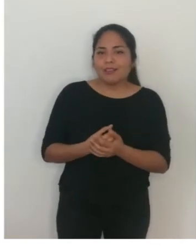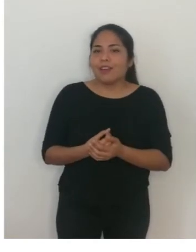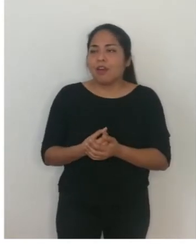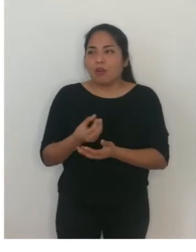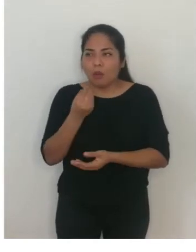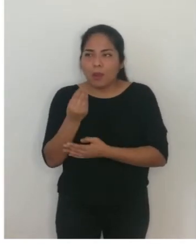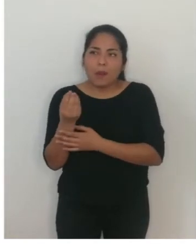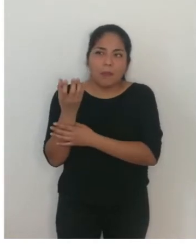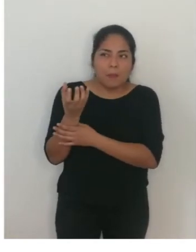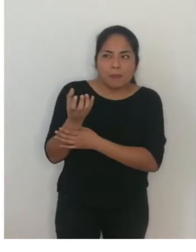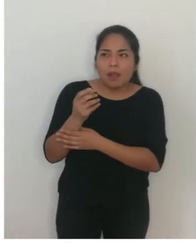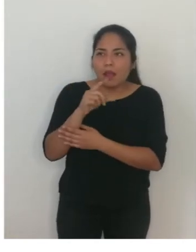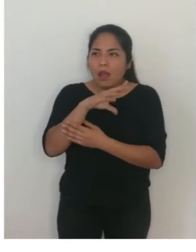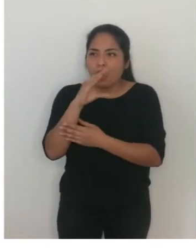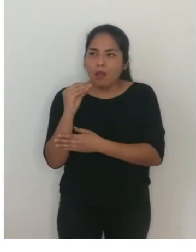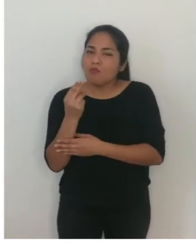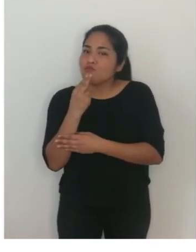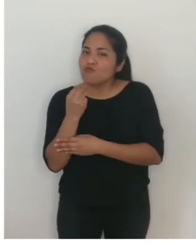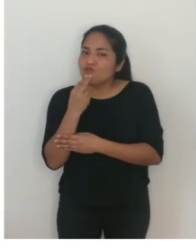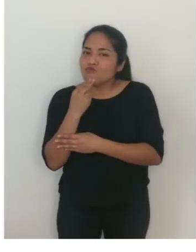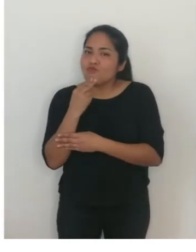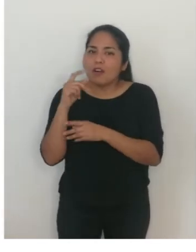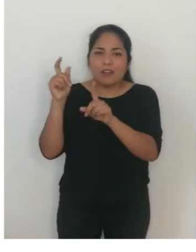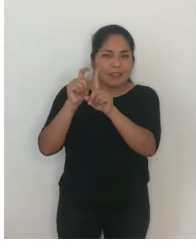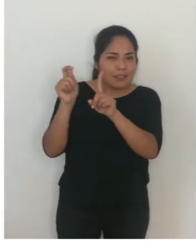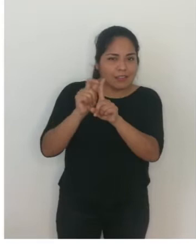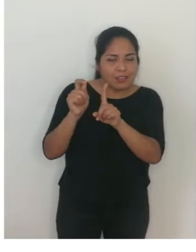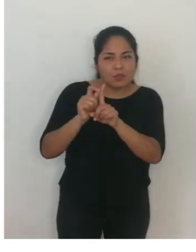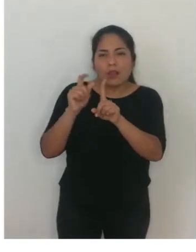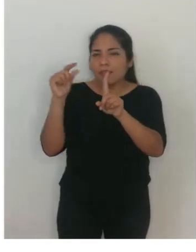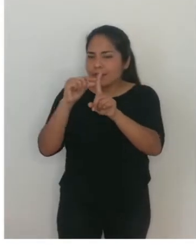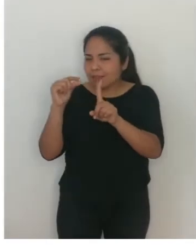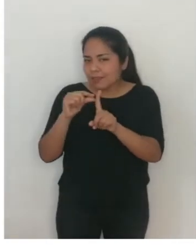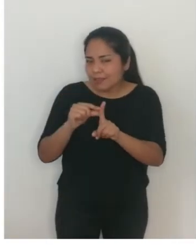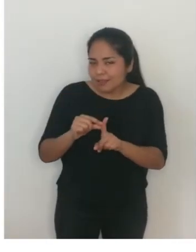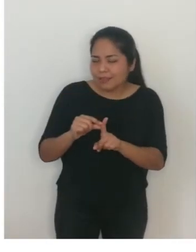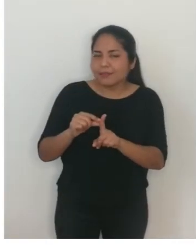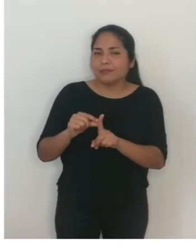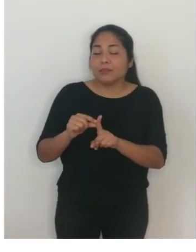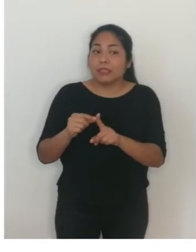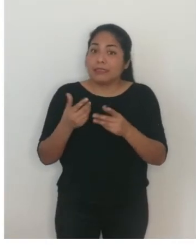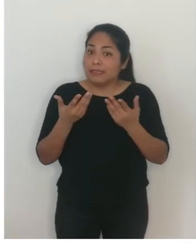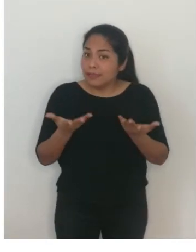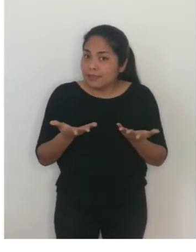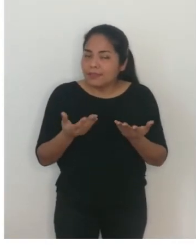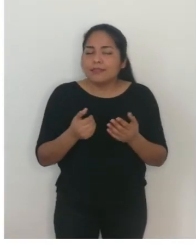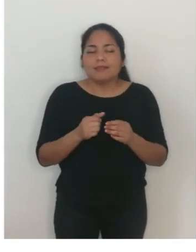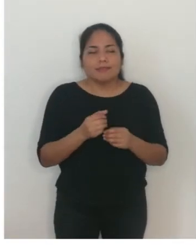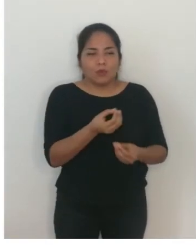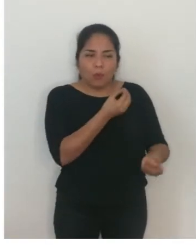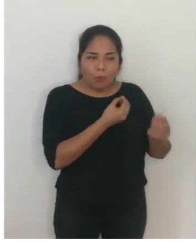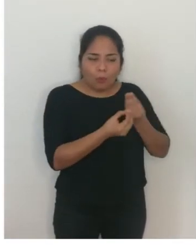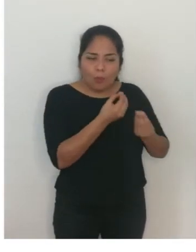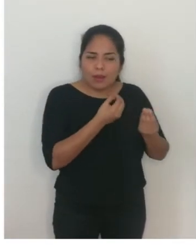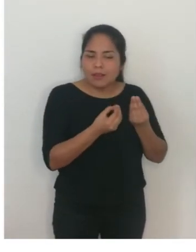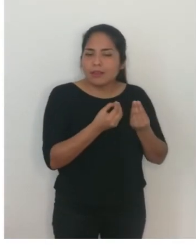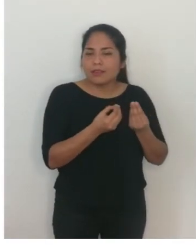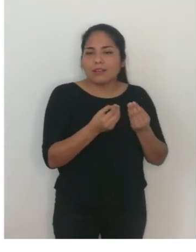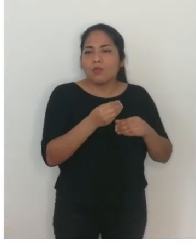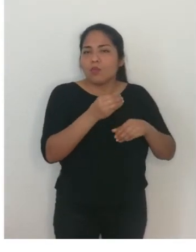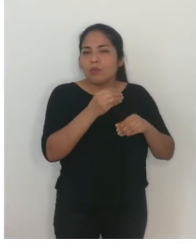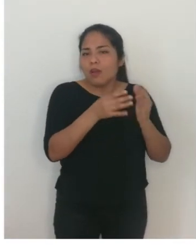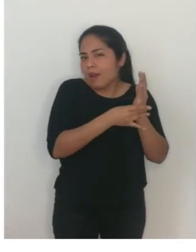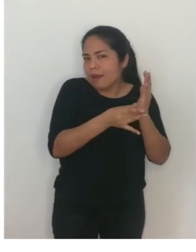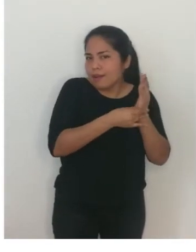ya tenemos como la papa el camote la quinua el trigo y desde luego también tenemos que incluir una